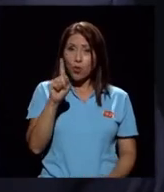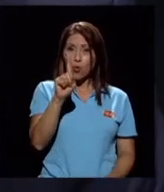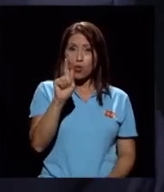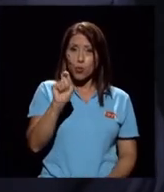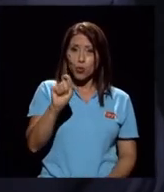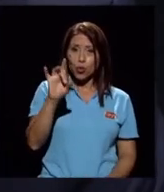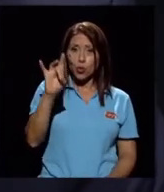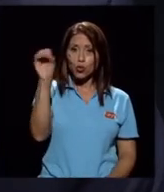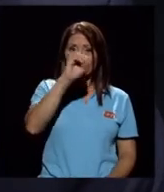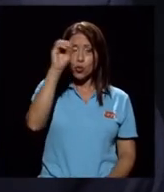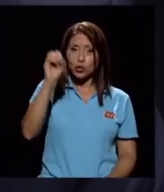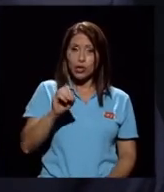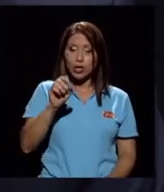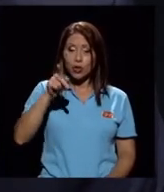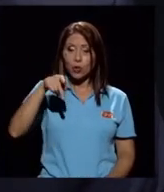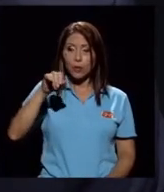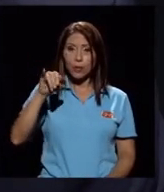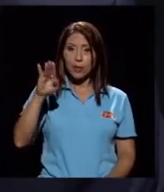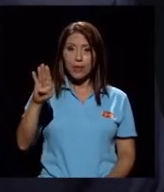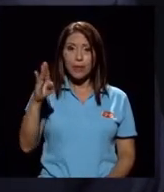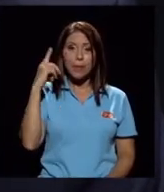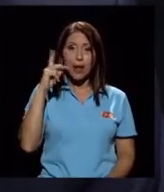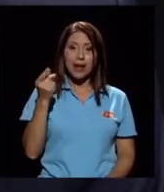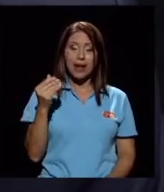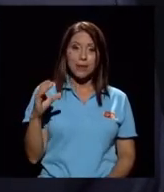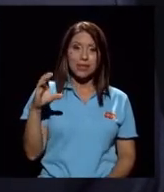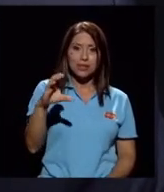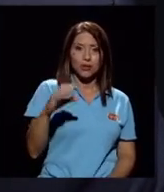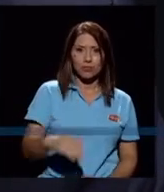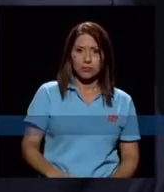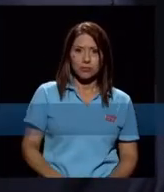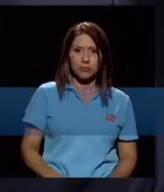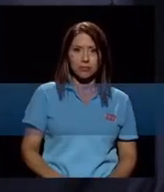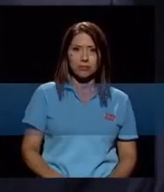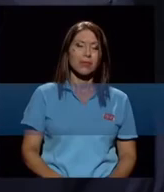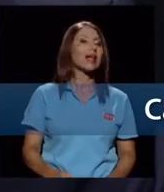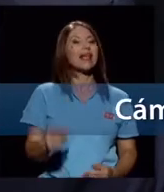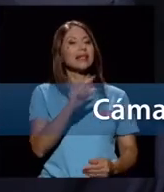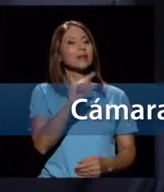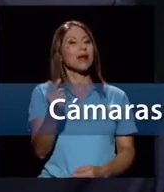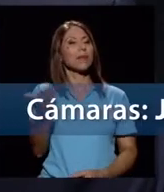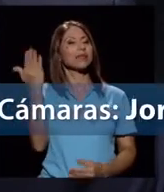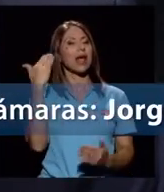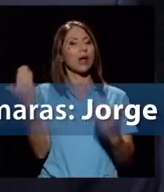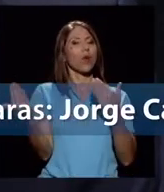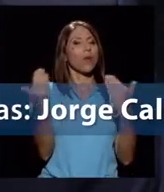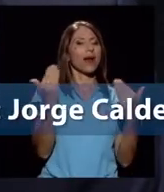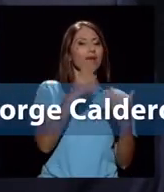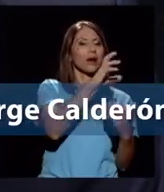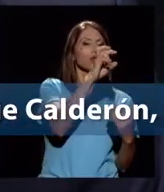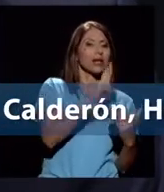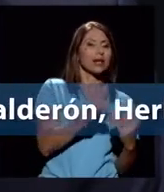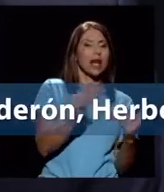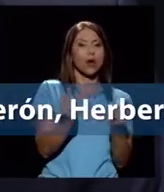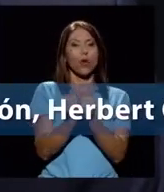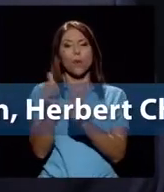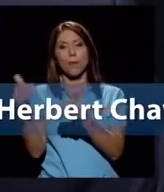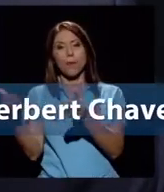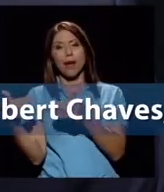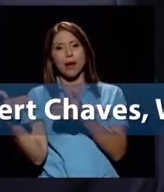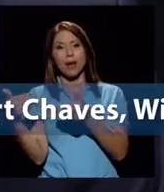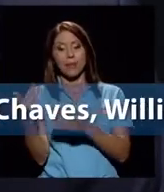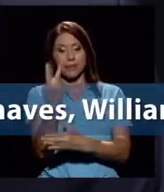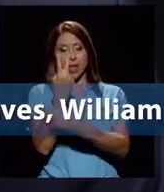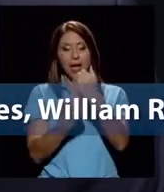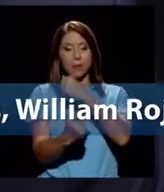del pib a la inversión comparado la semana pasada datos de costa rica con panamá a los dos tenemos un nivel